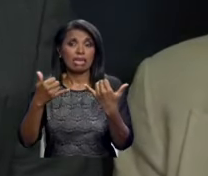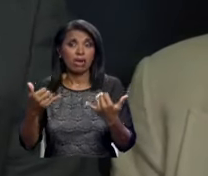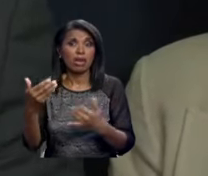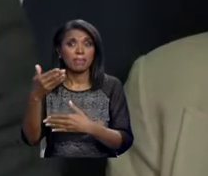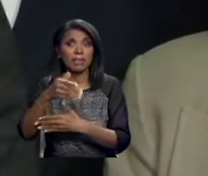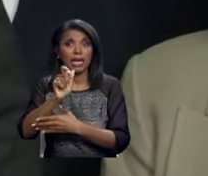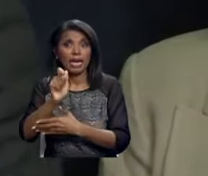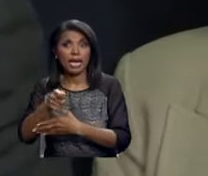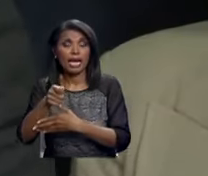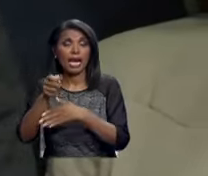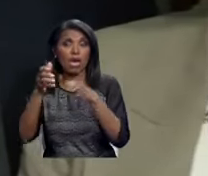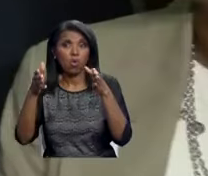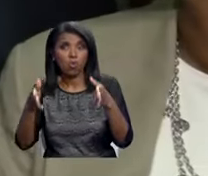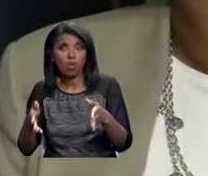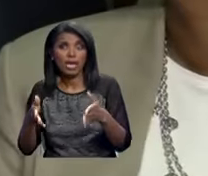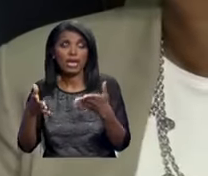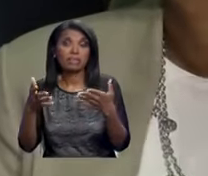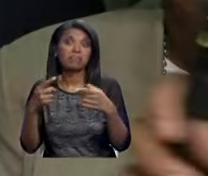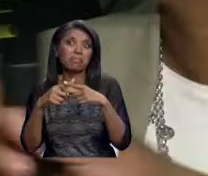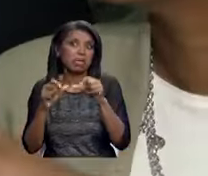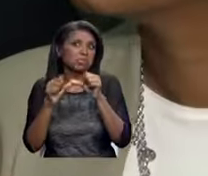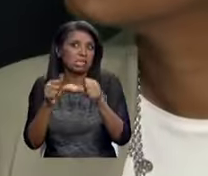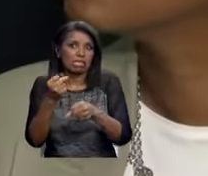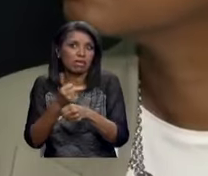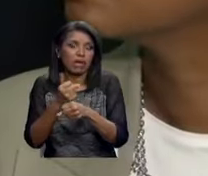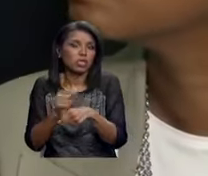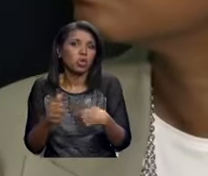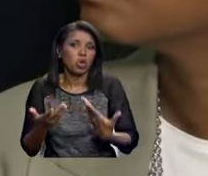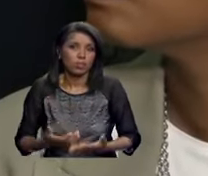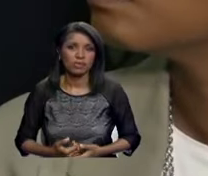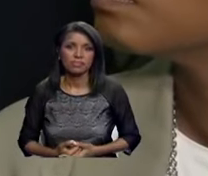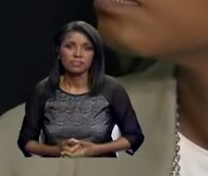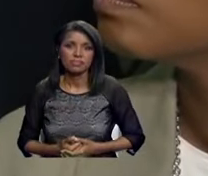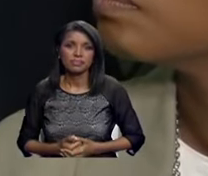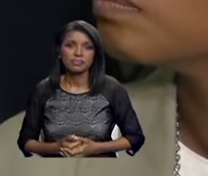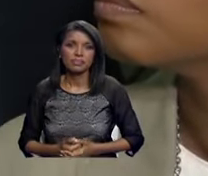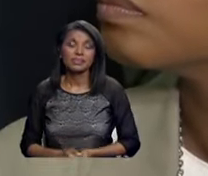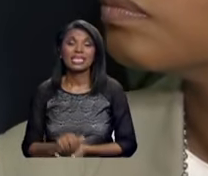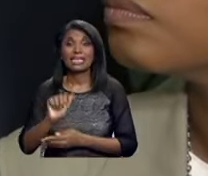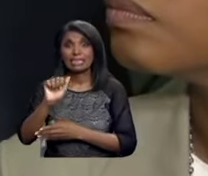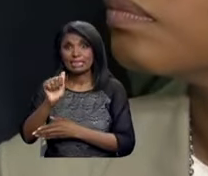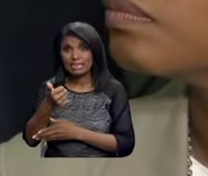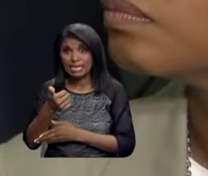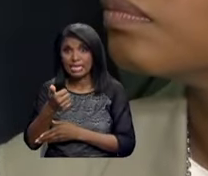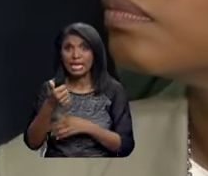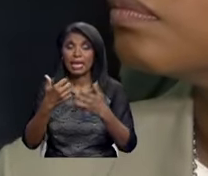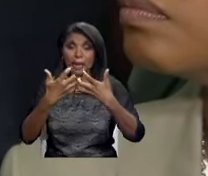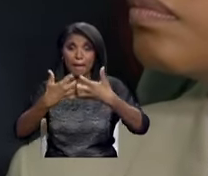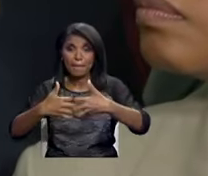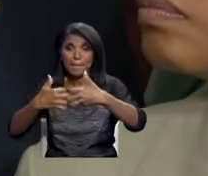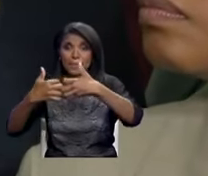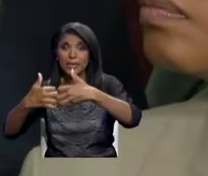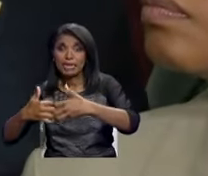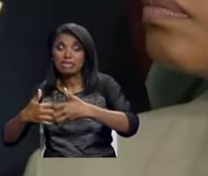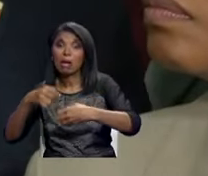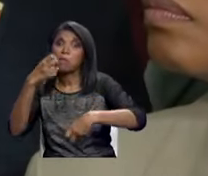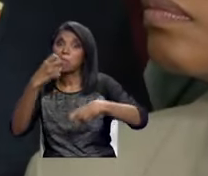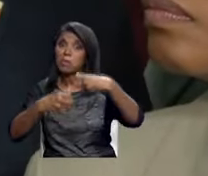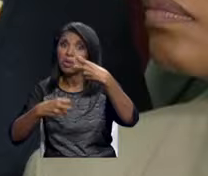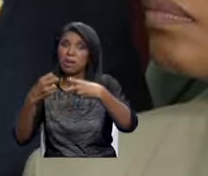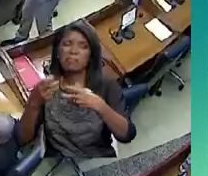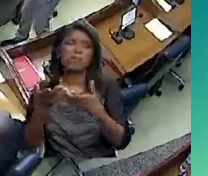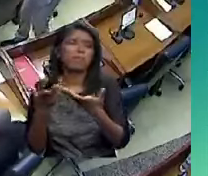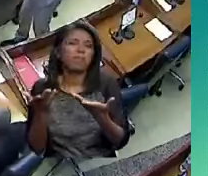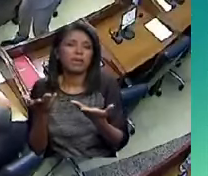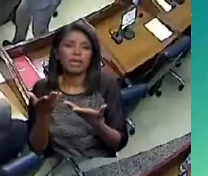corrupción están contratando con el Estado? Interesante su pregunta. 10 empresas que han sido condenadas por corrupción y otros delitos en perjuicio del